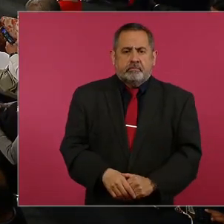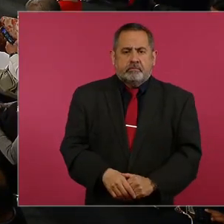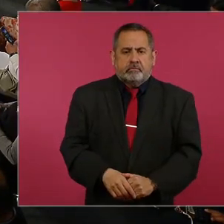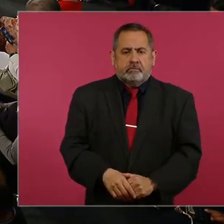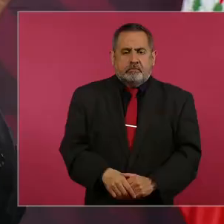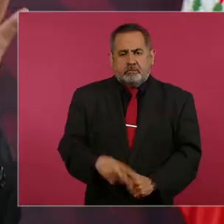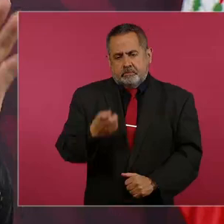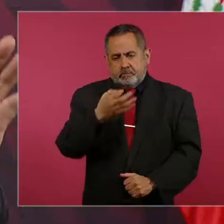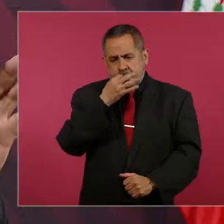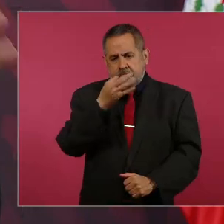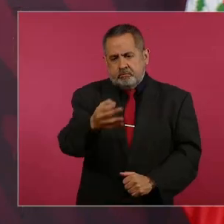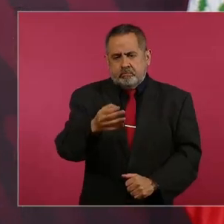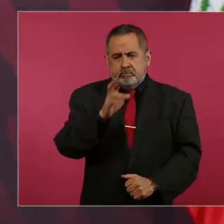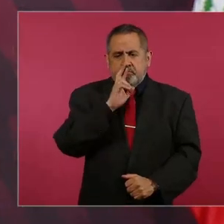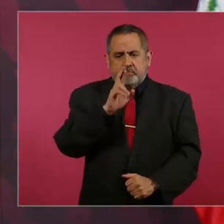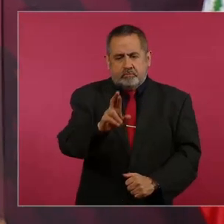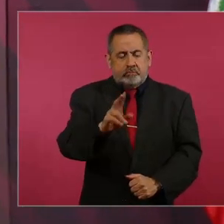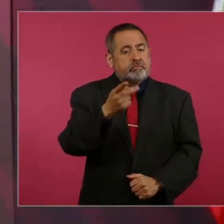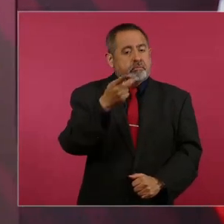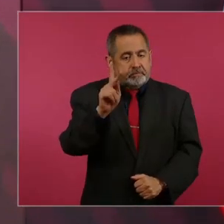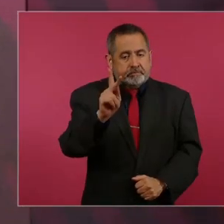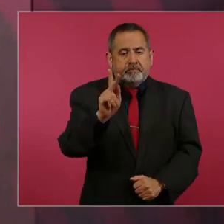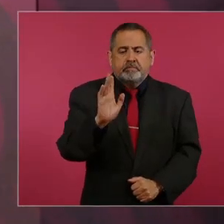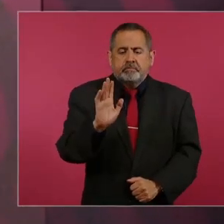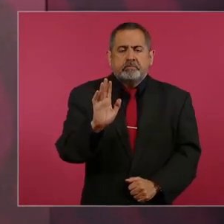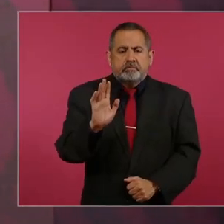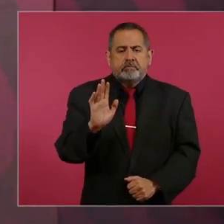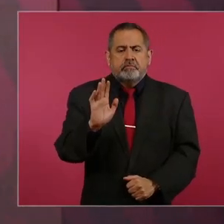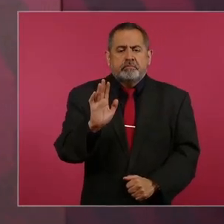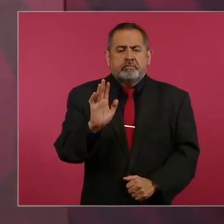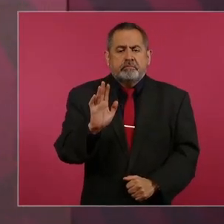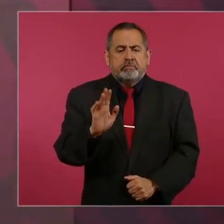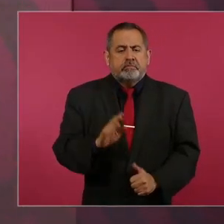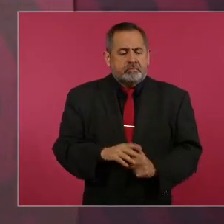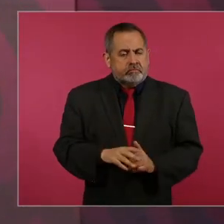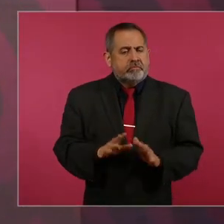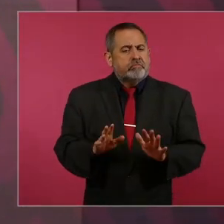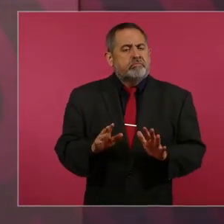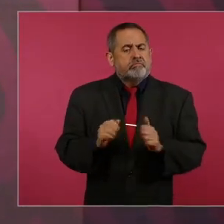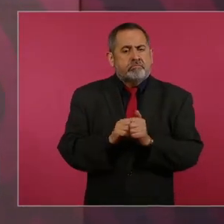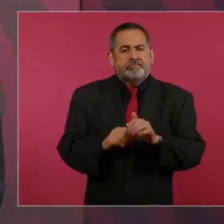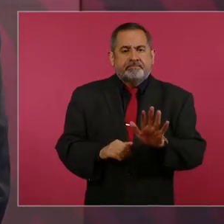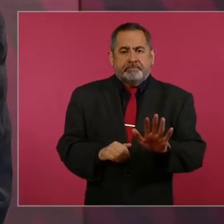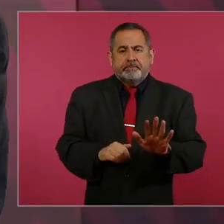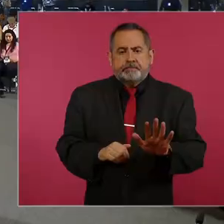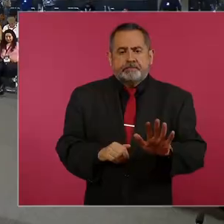Esa es la respuesta, pero con más